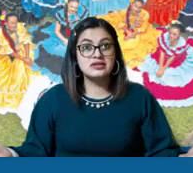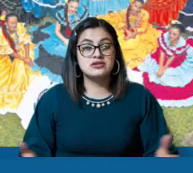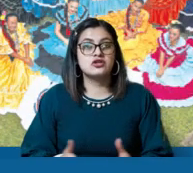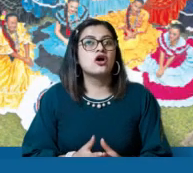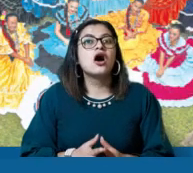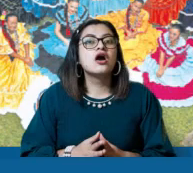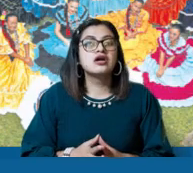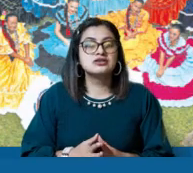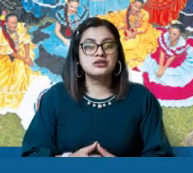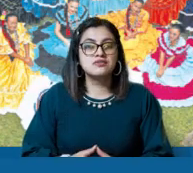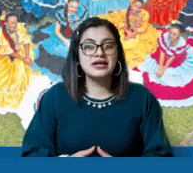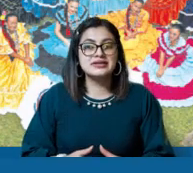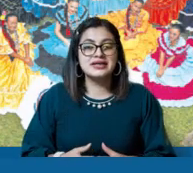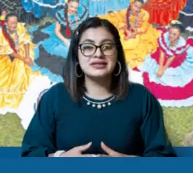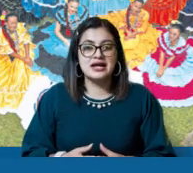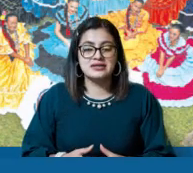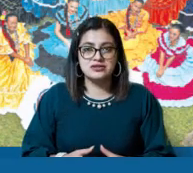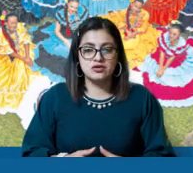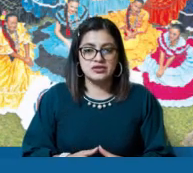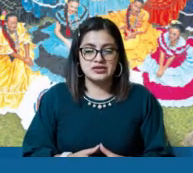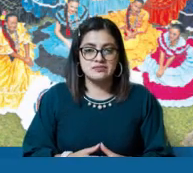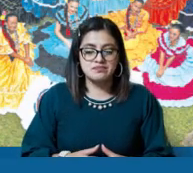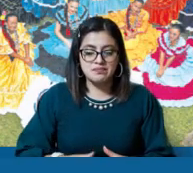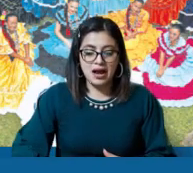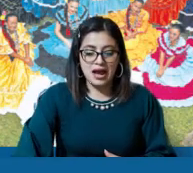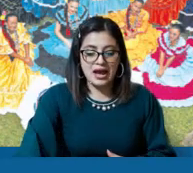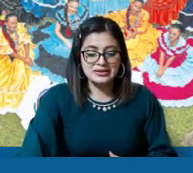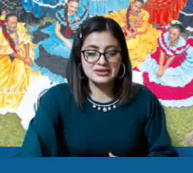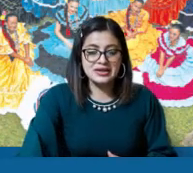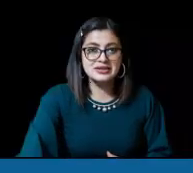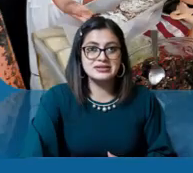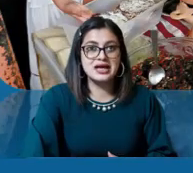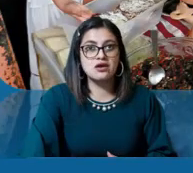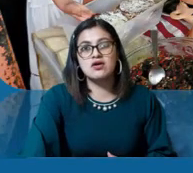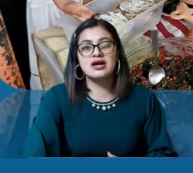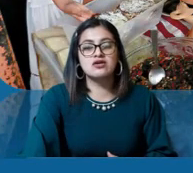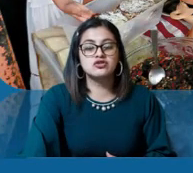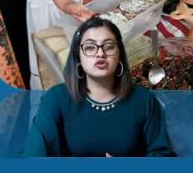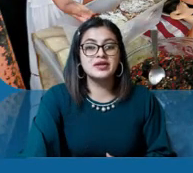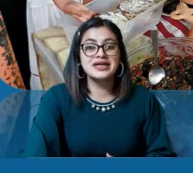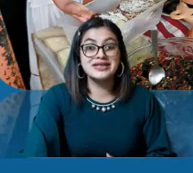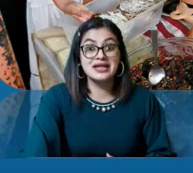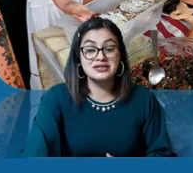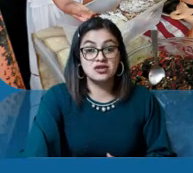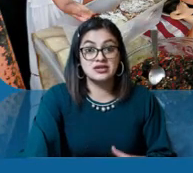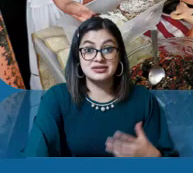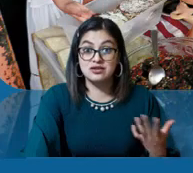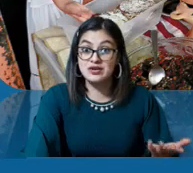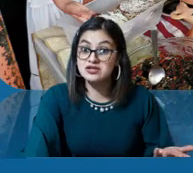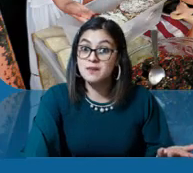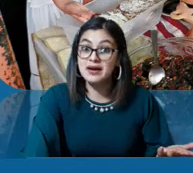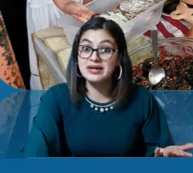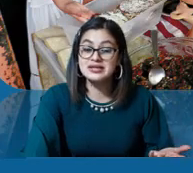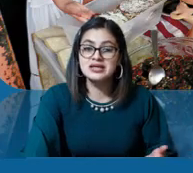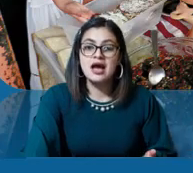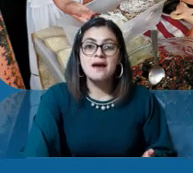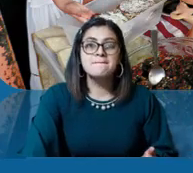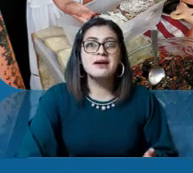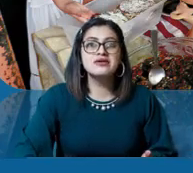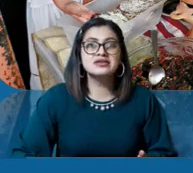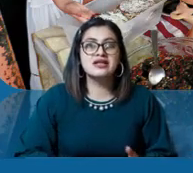daremos inicio. Costumbres y tradiciones. Antes de iniciar con las costumbres y tradiciones de nuestro